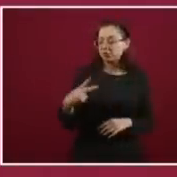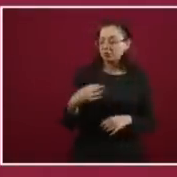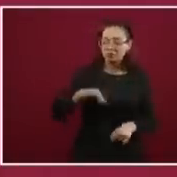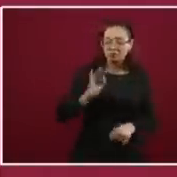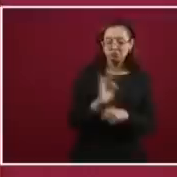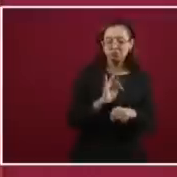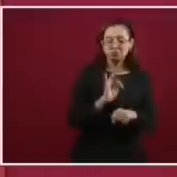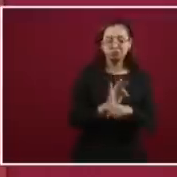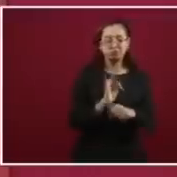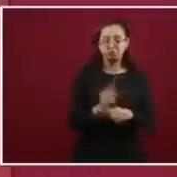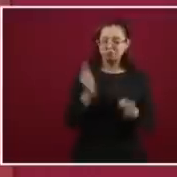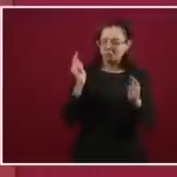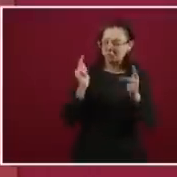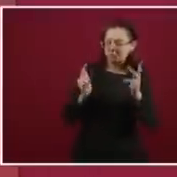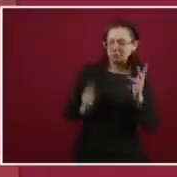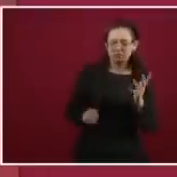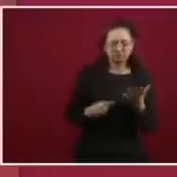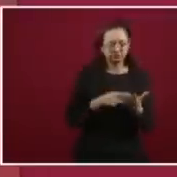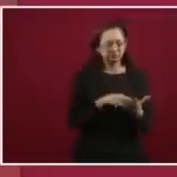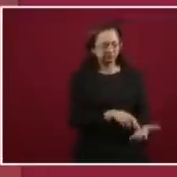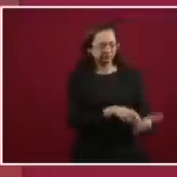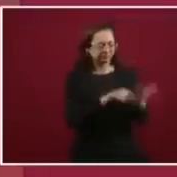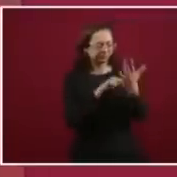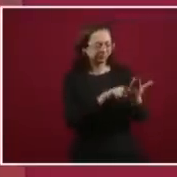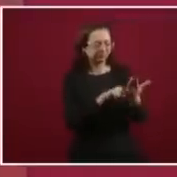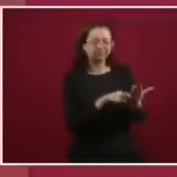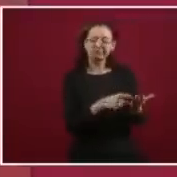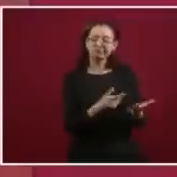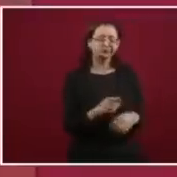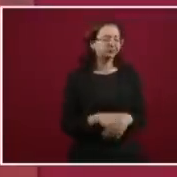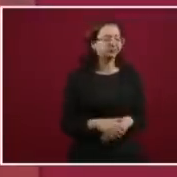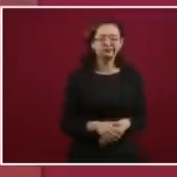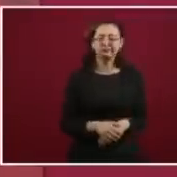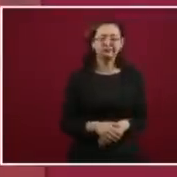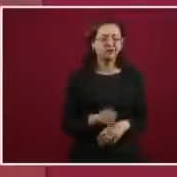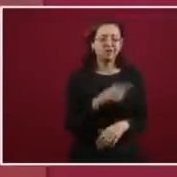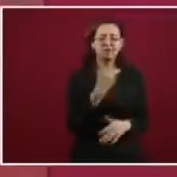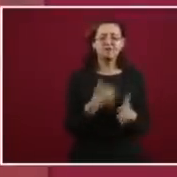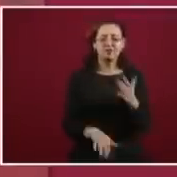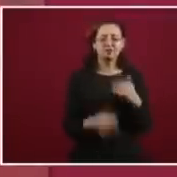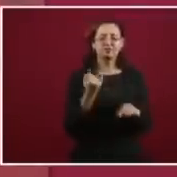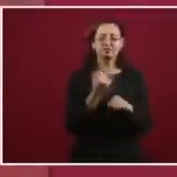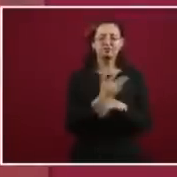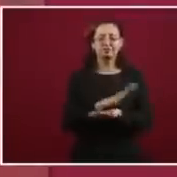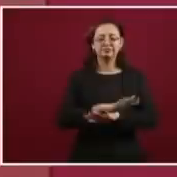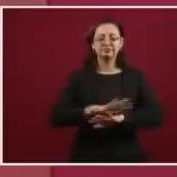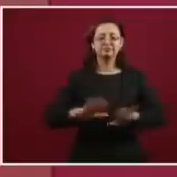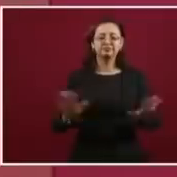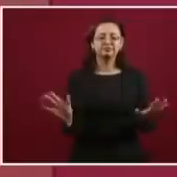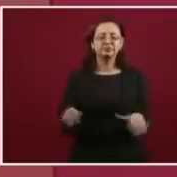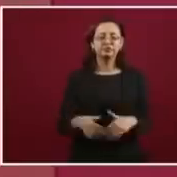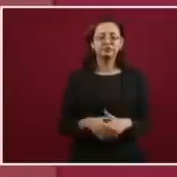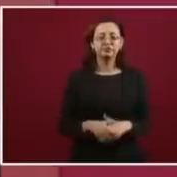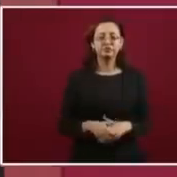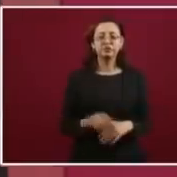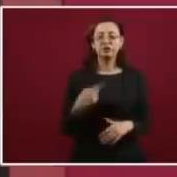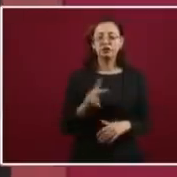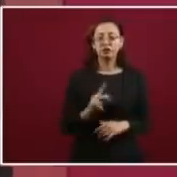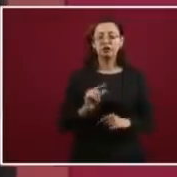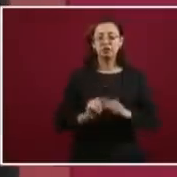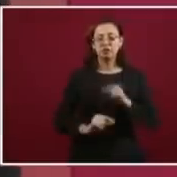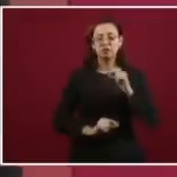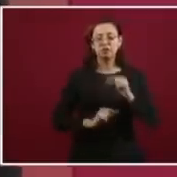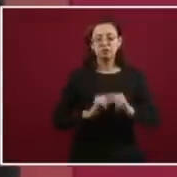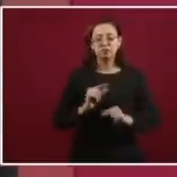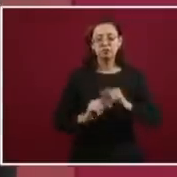elementos o sea sin tener toda la información pero poco a poco